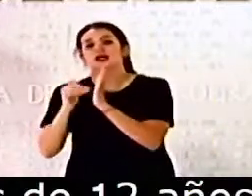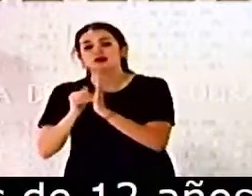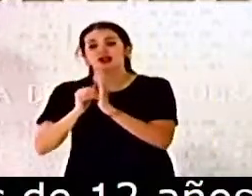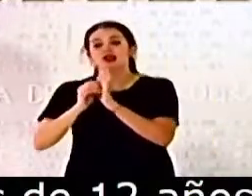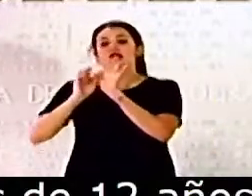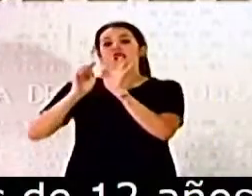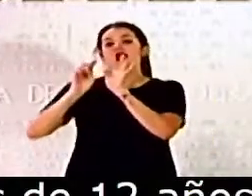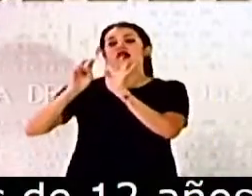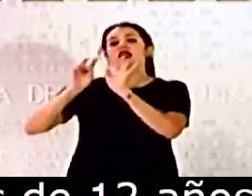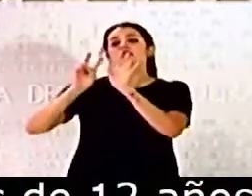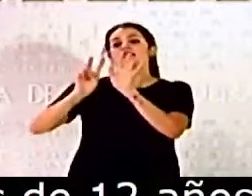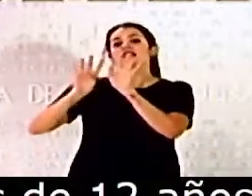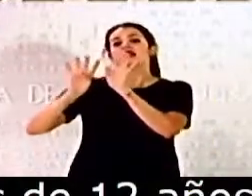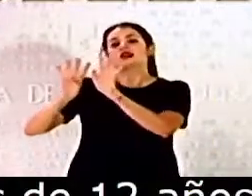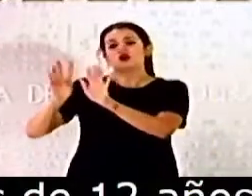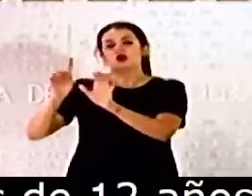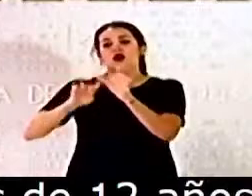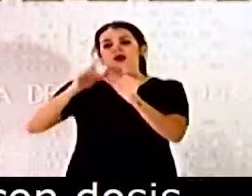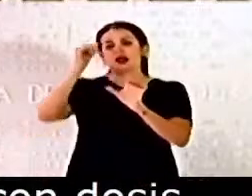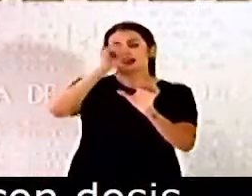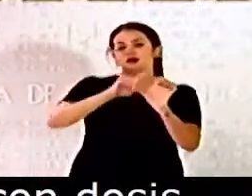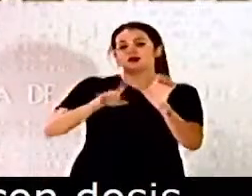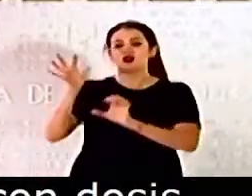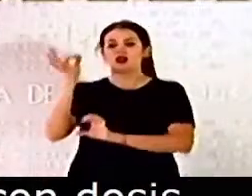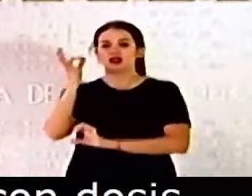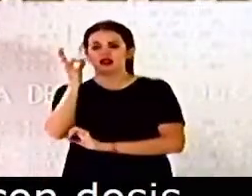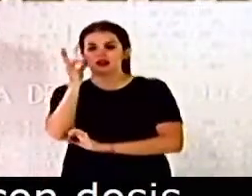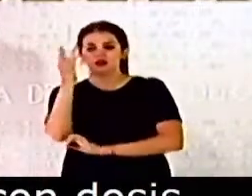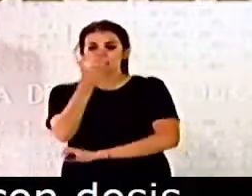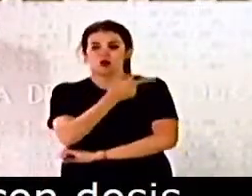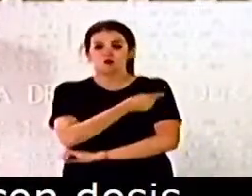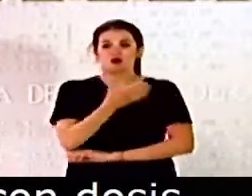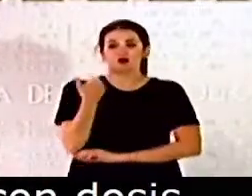657.079 extremeños y extremeñas,